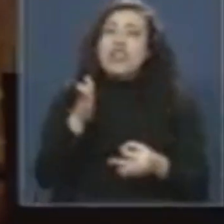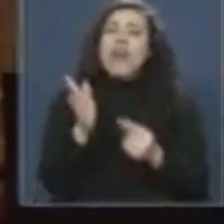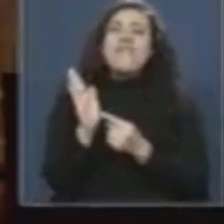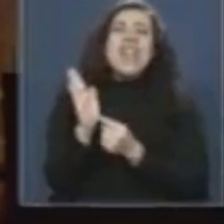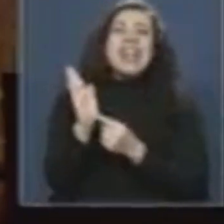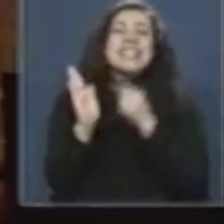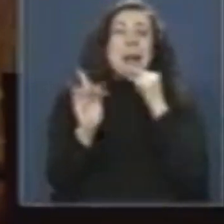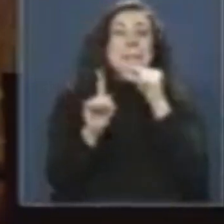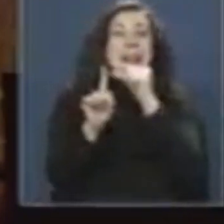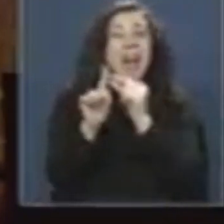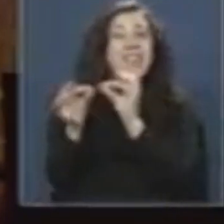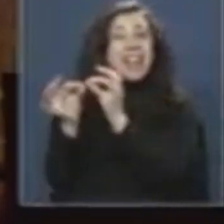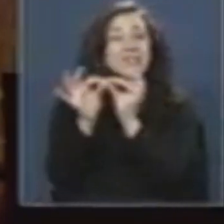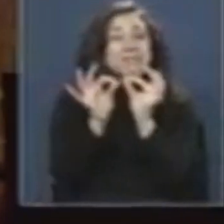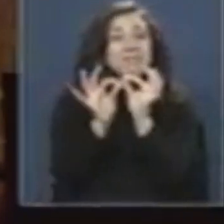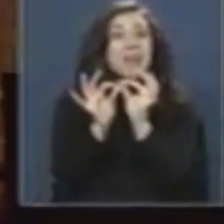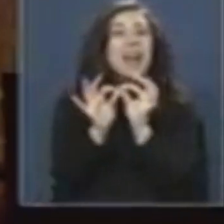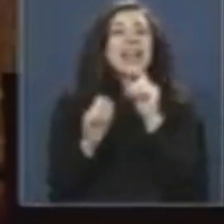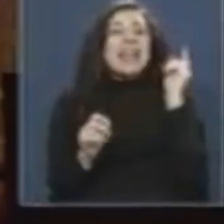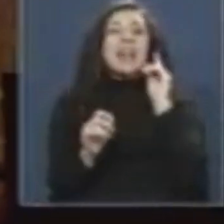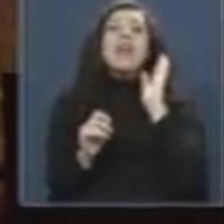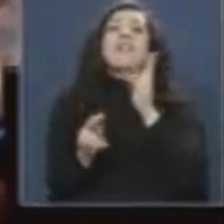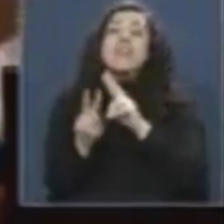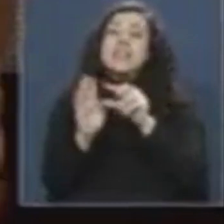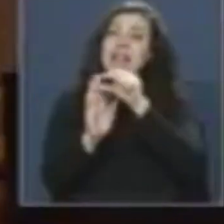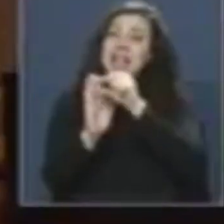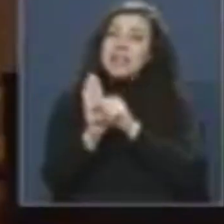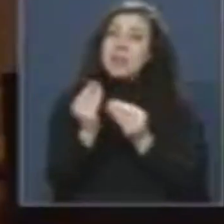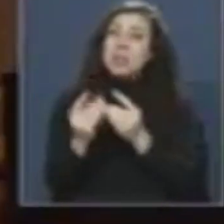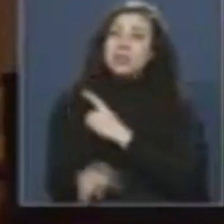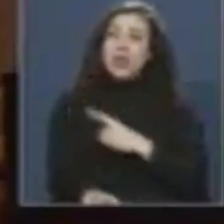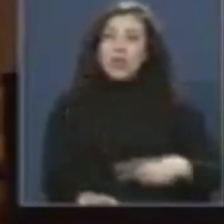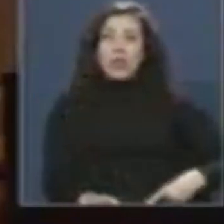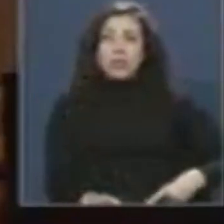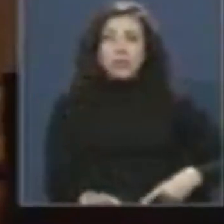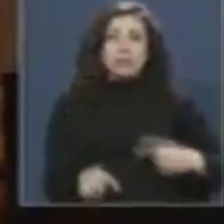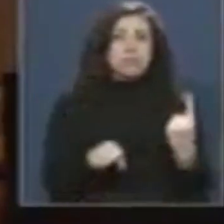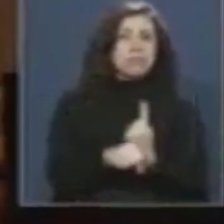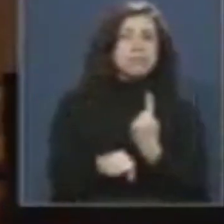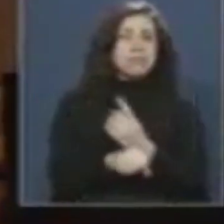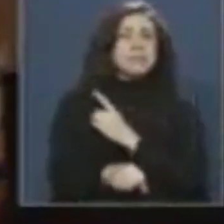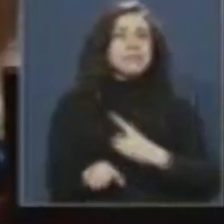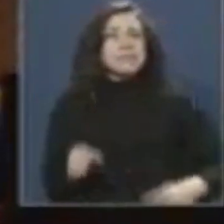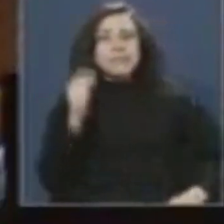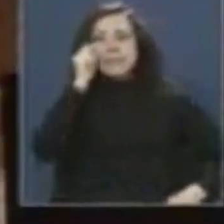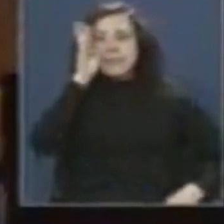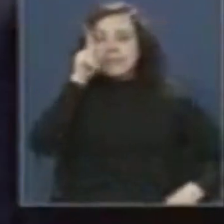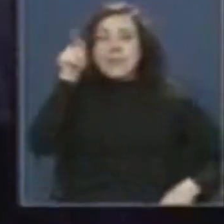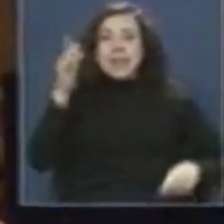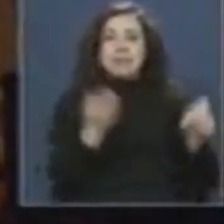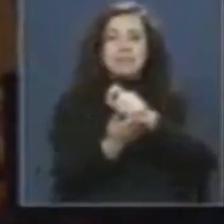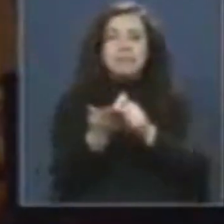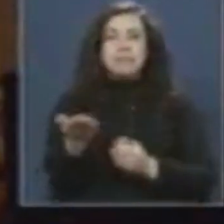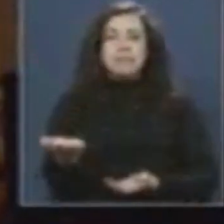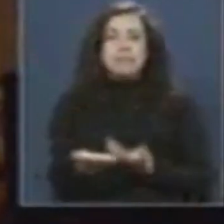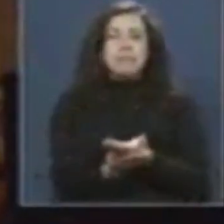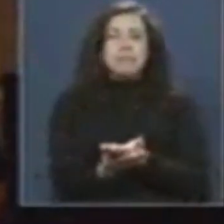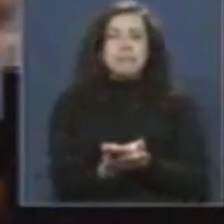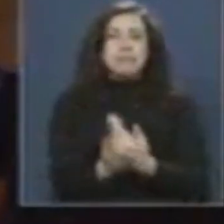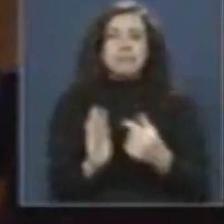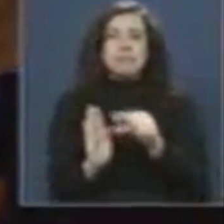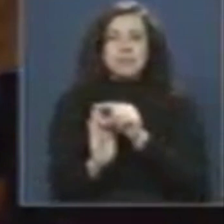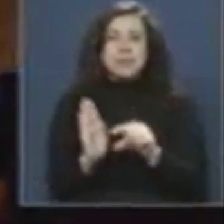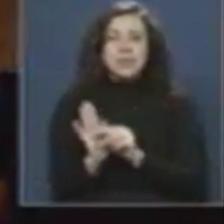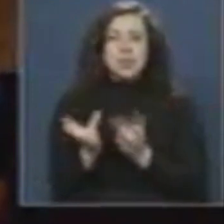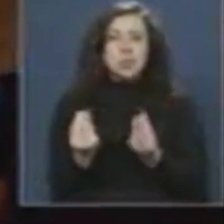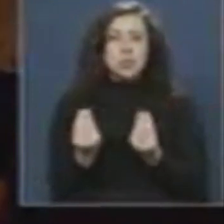general. Por lo tanto, indicaciones va a tener. Hay varios diputados, acabo de conversar con la diputada Vallejo, que va a presentar indicaciones,